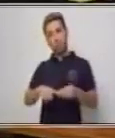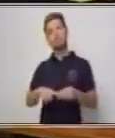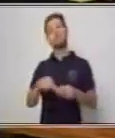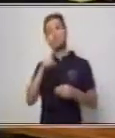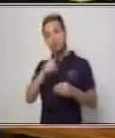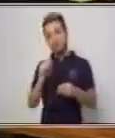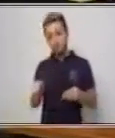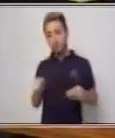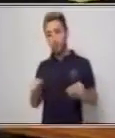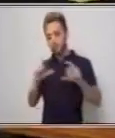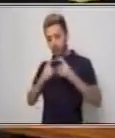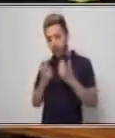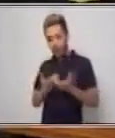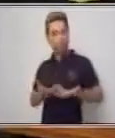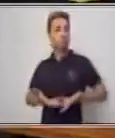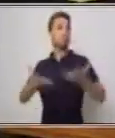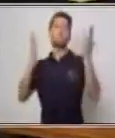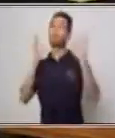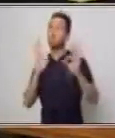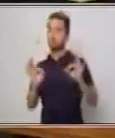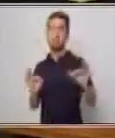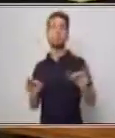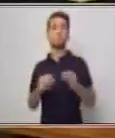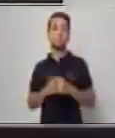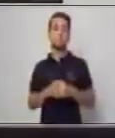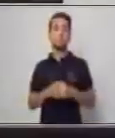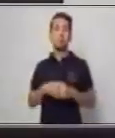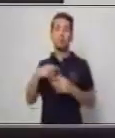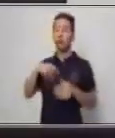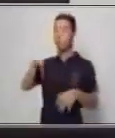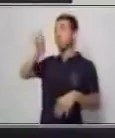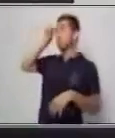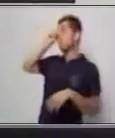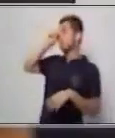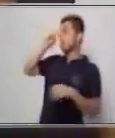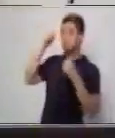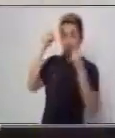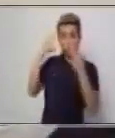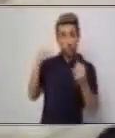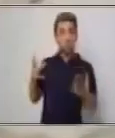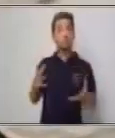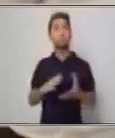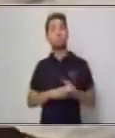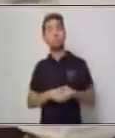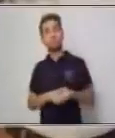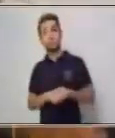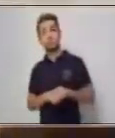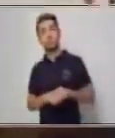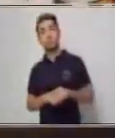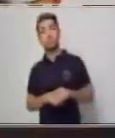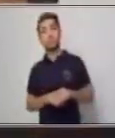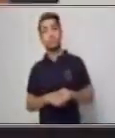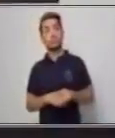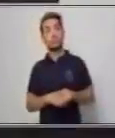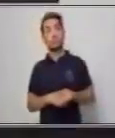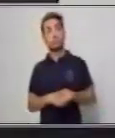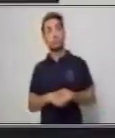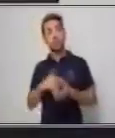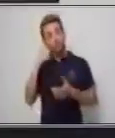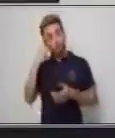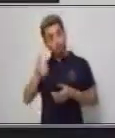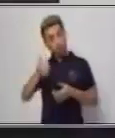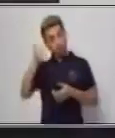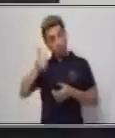sea mucho mejor. ¿Captamos la información? Voy nuevamente. Como sé que la